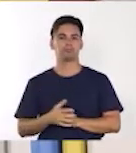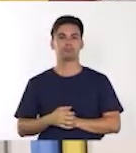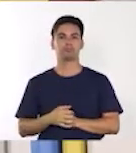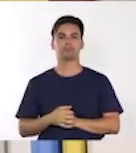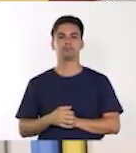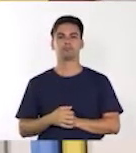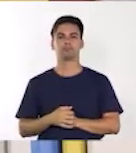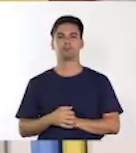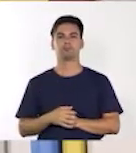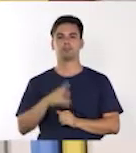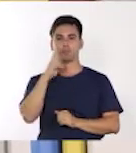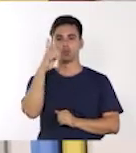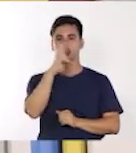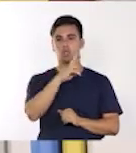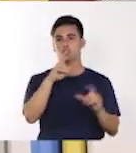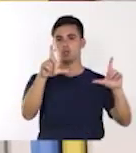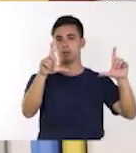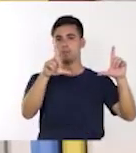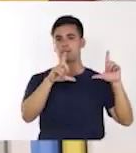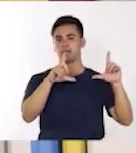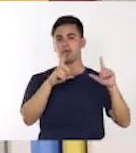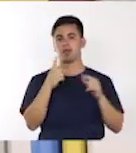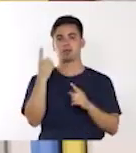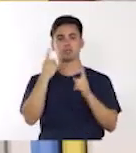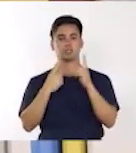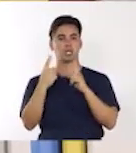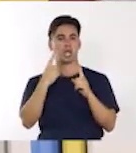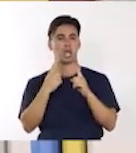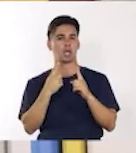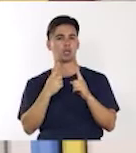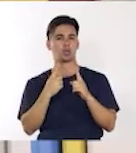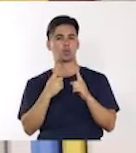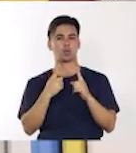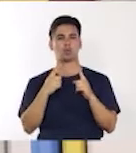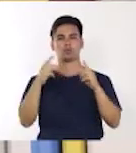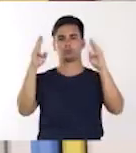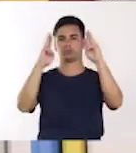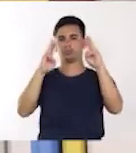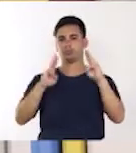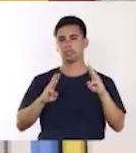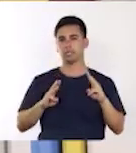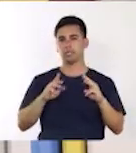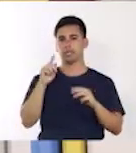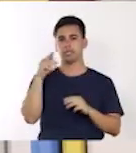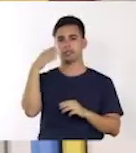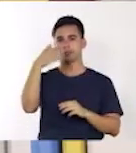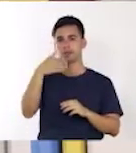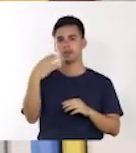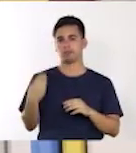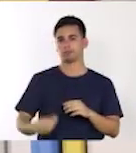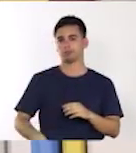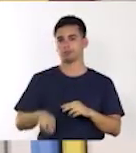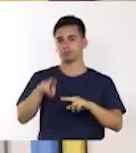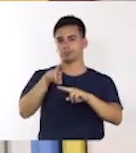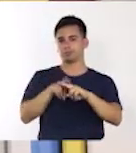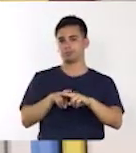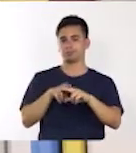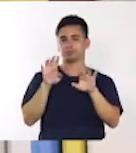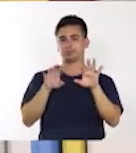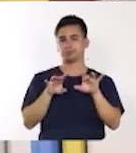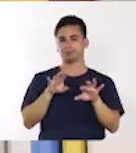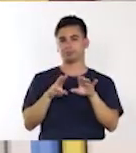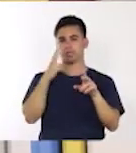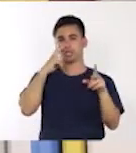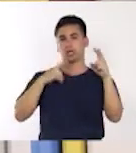ahora paso a presentarles en pantalla algunos sitios web